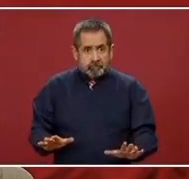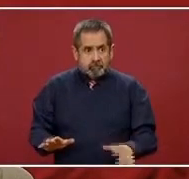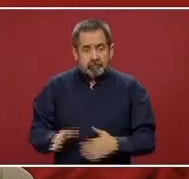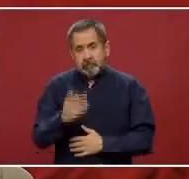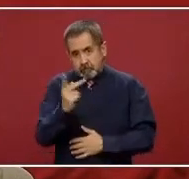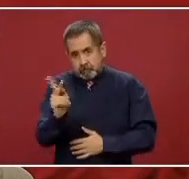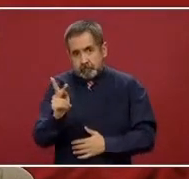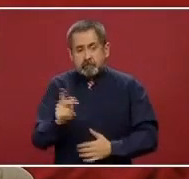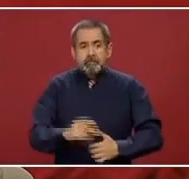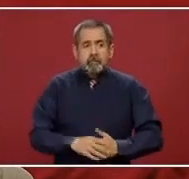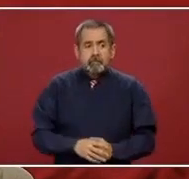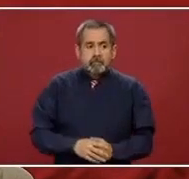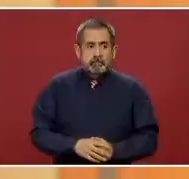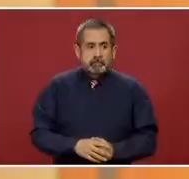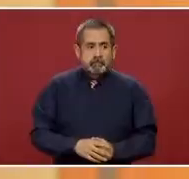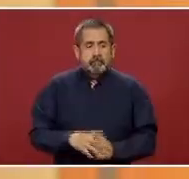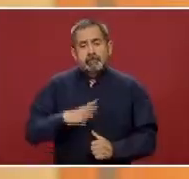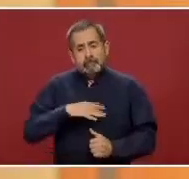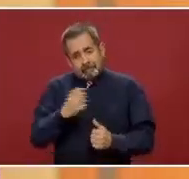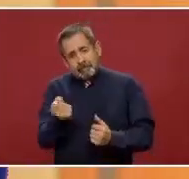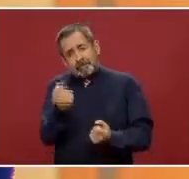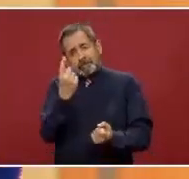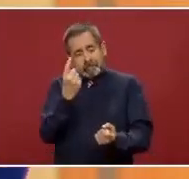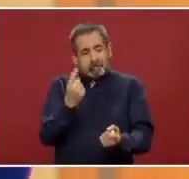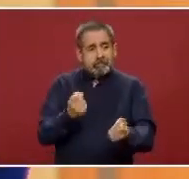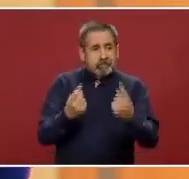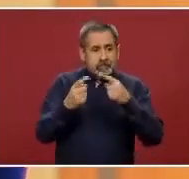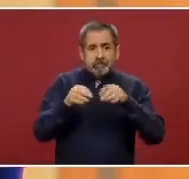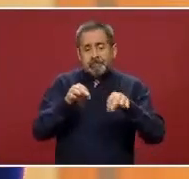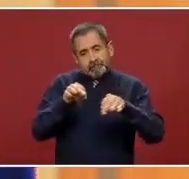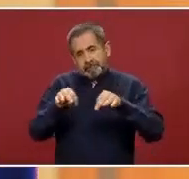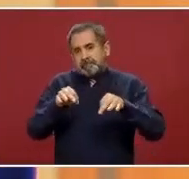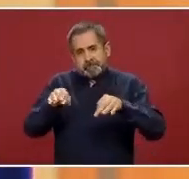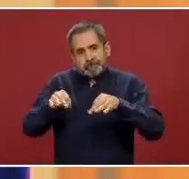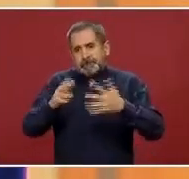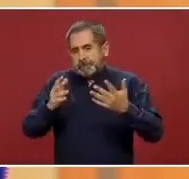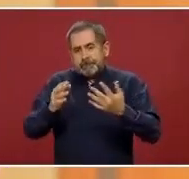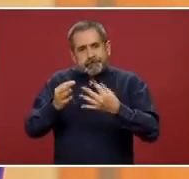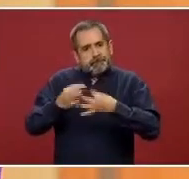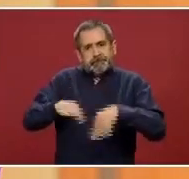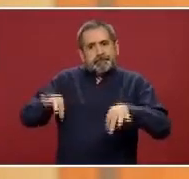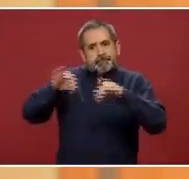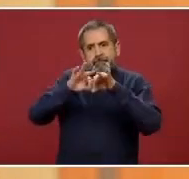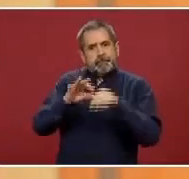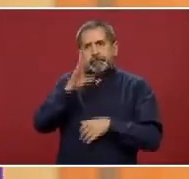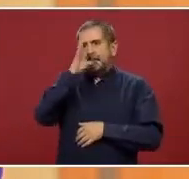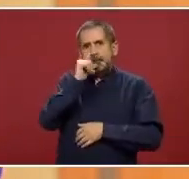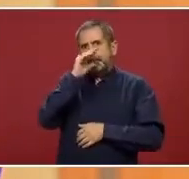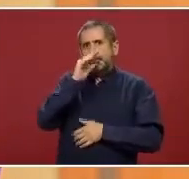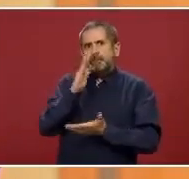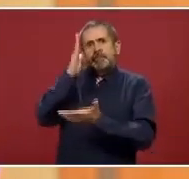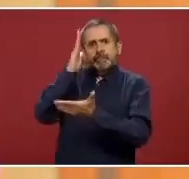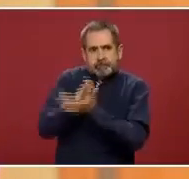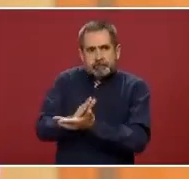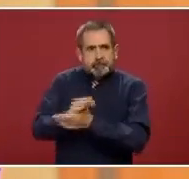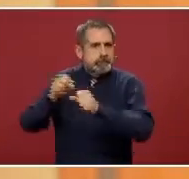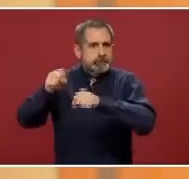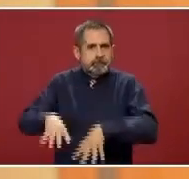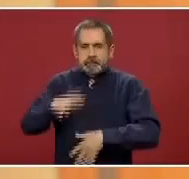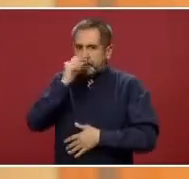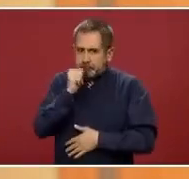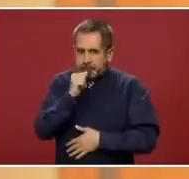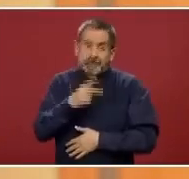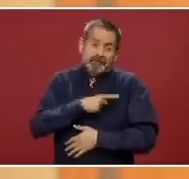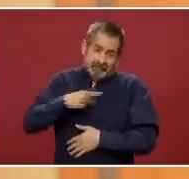Pero hay actividades esenciales que no se pueden suspender,